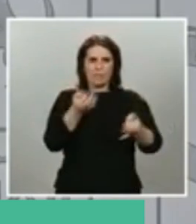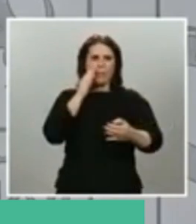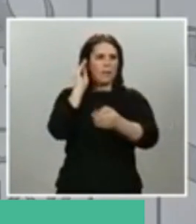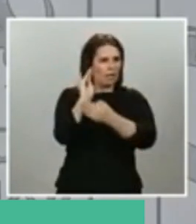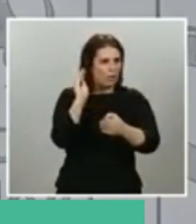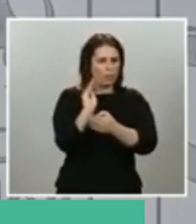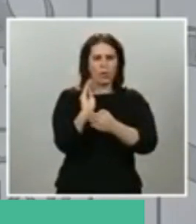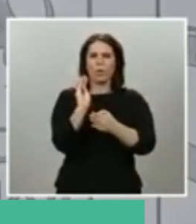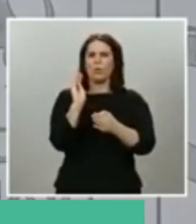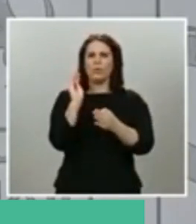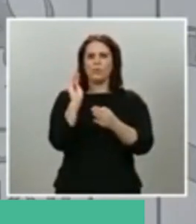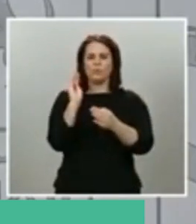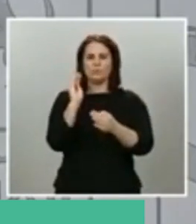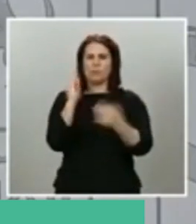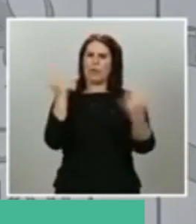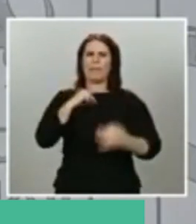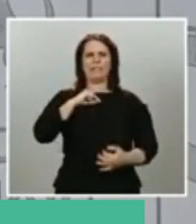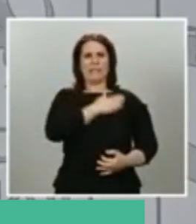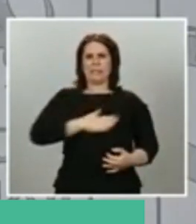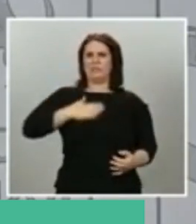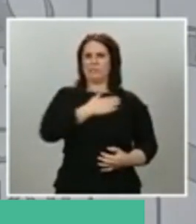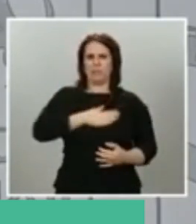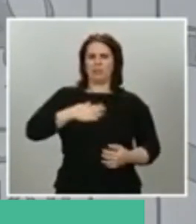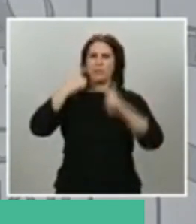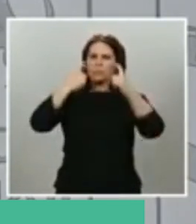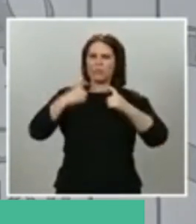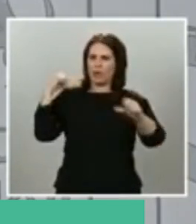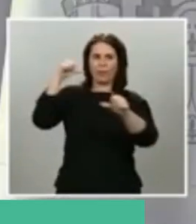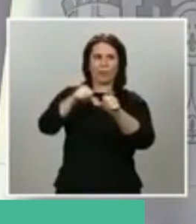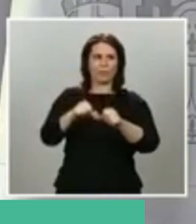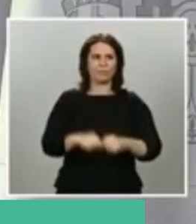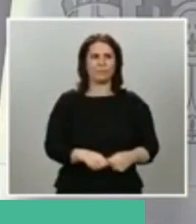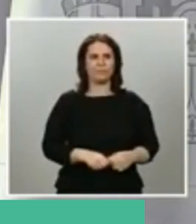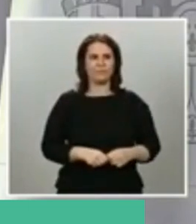satisfechos del esfuerzo que hemos hecho porque estamos en esta mar